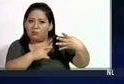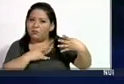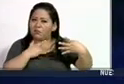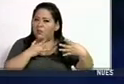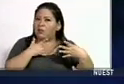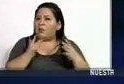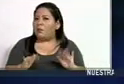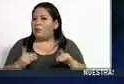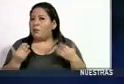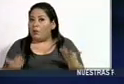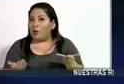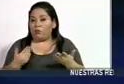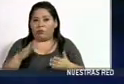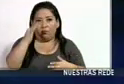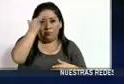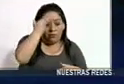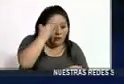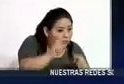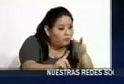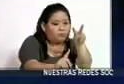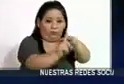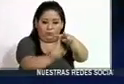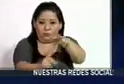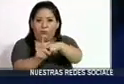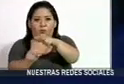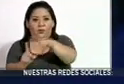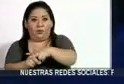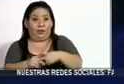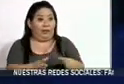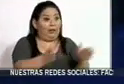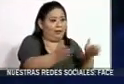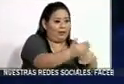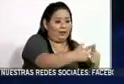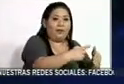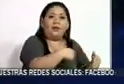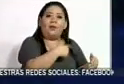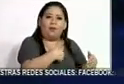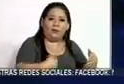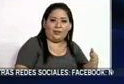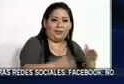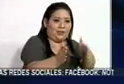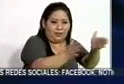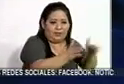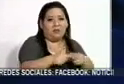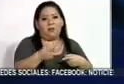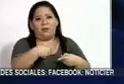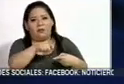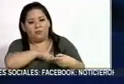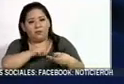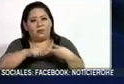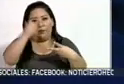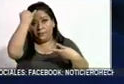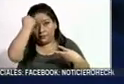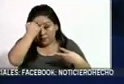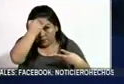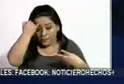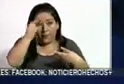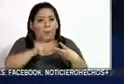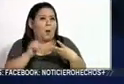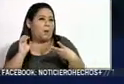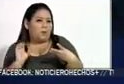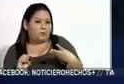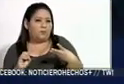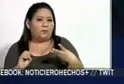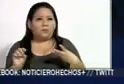a medida que se han ido conociendo de casos fuera de Wuhan, de China, hablando ya de España, de Italia o incluso de